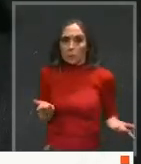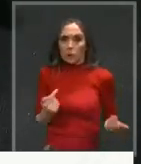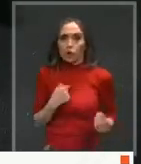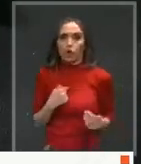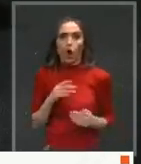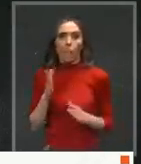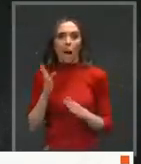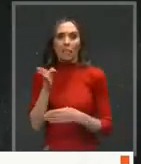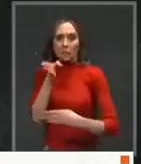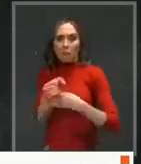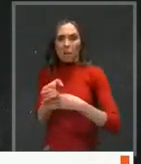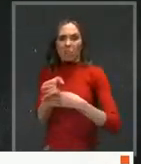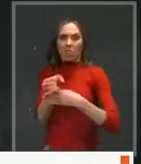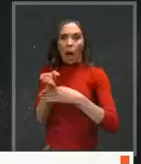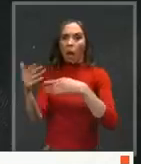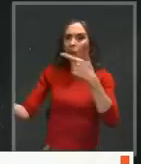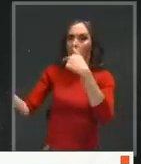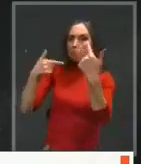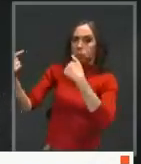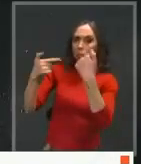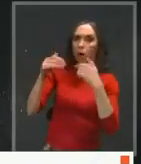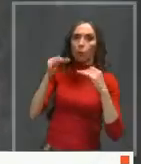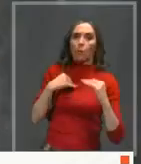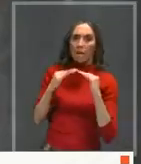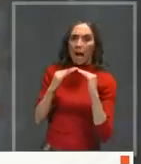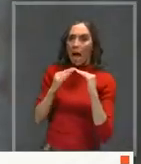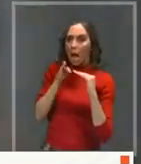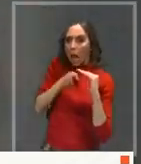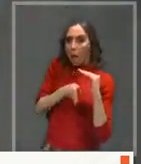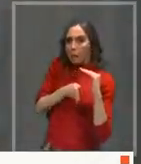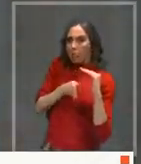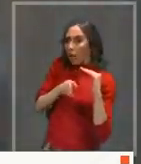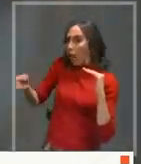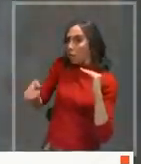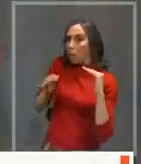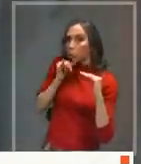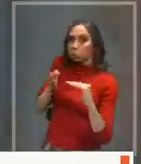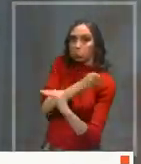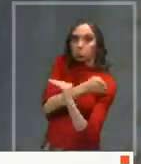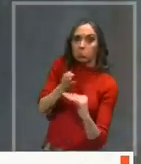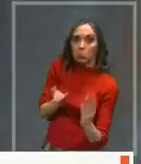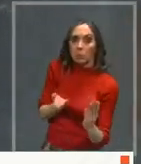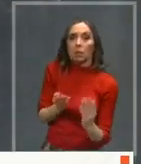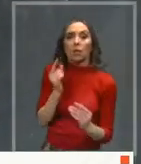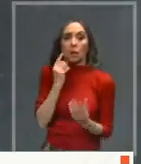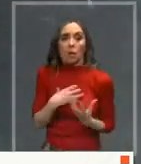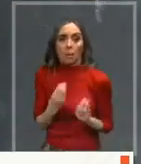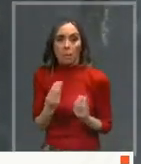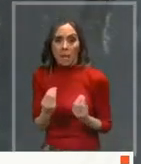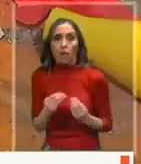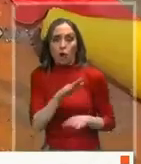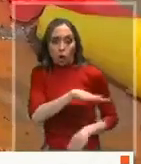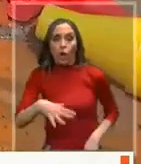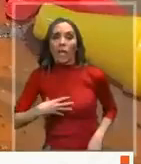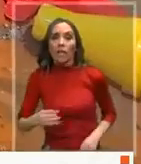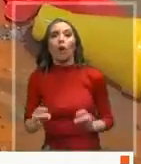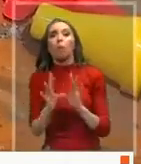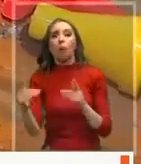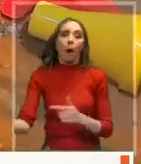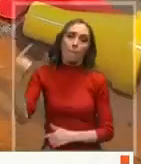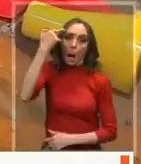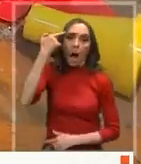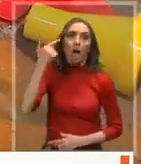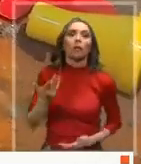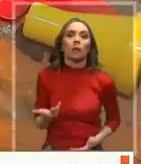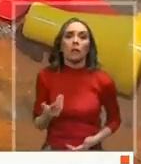en medio de la balacera. Mi casa está en medio. El temor de esta mujer es que una de esas balas impacte a uno de sus hijos, porque donde